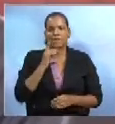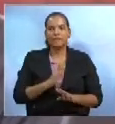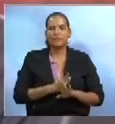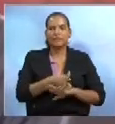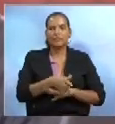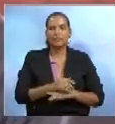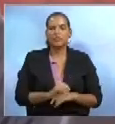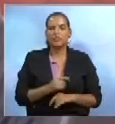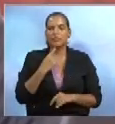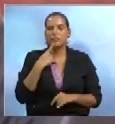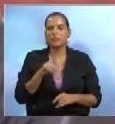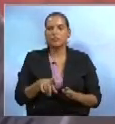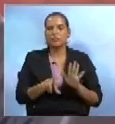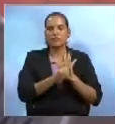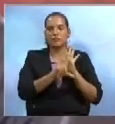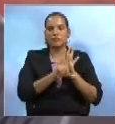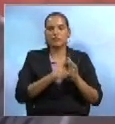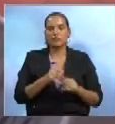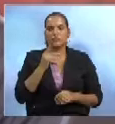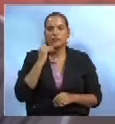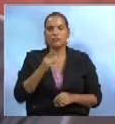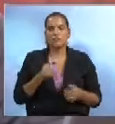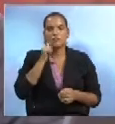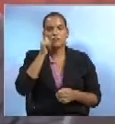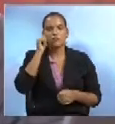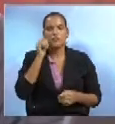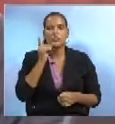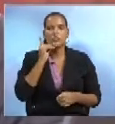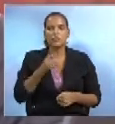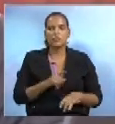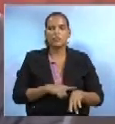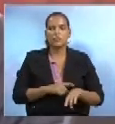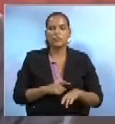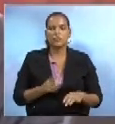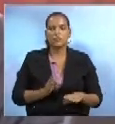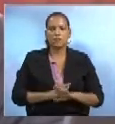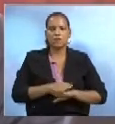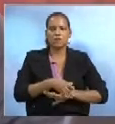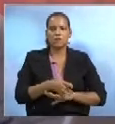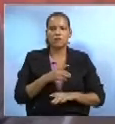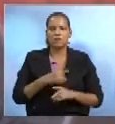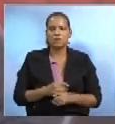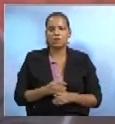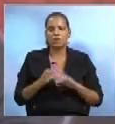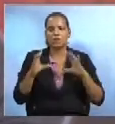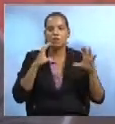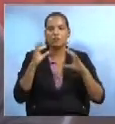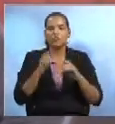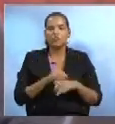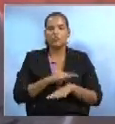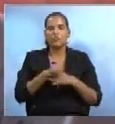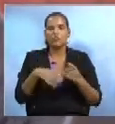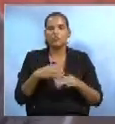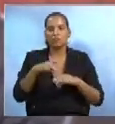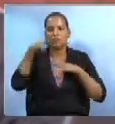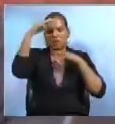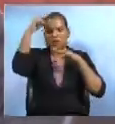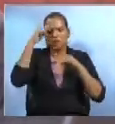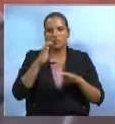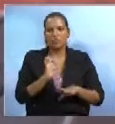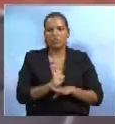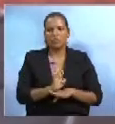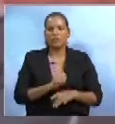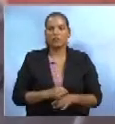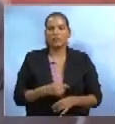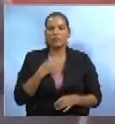luego por decreto. Lo anunció esto en horas de la tarde durante su conversatorio en cadena